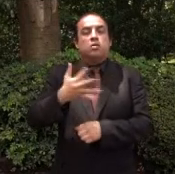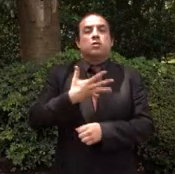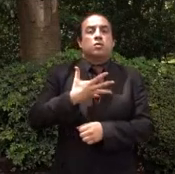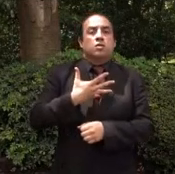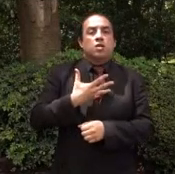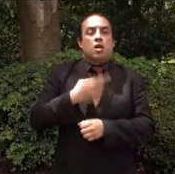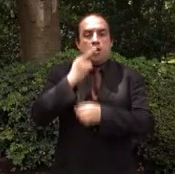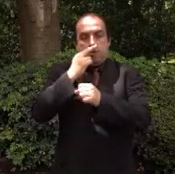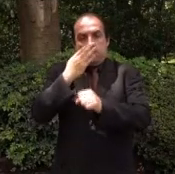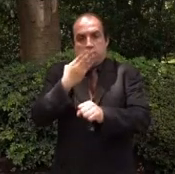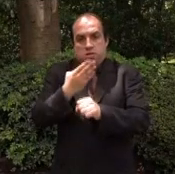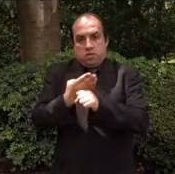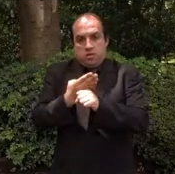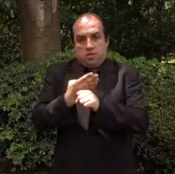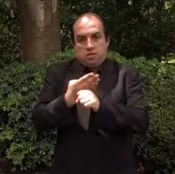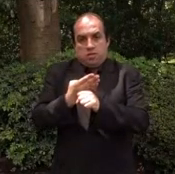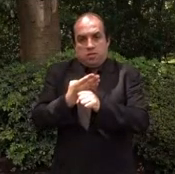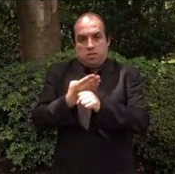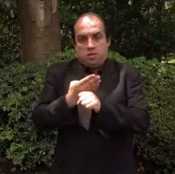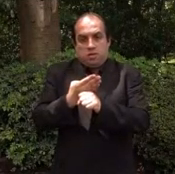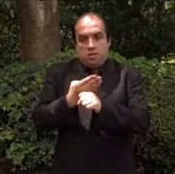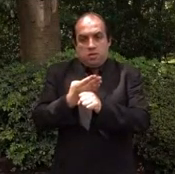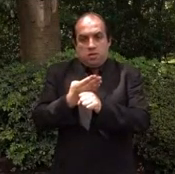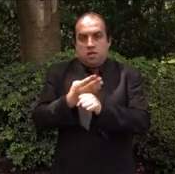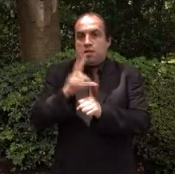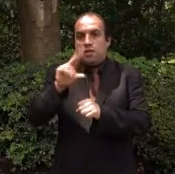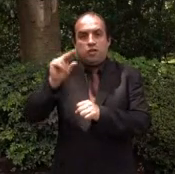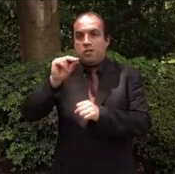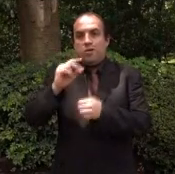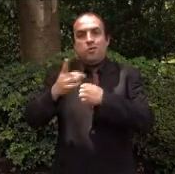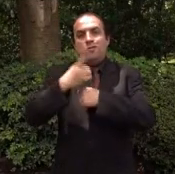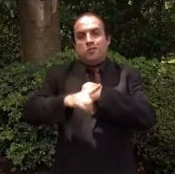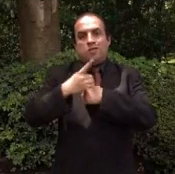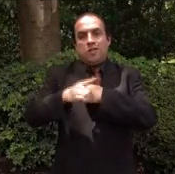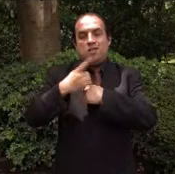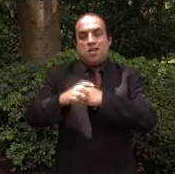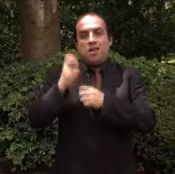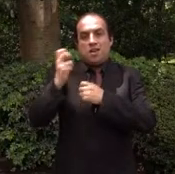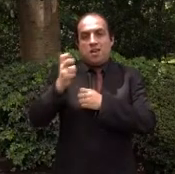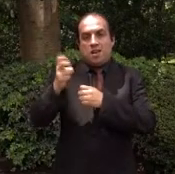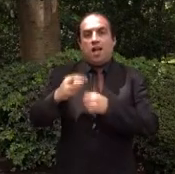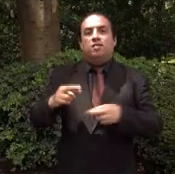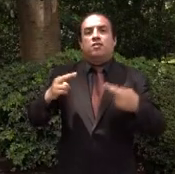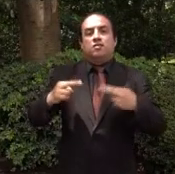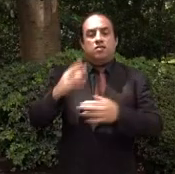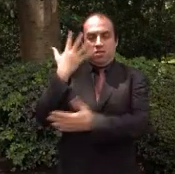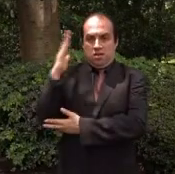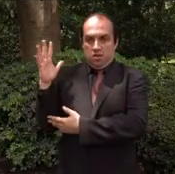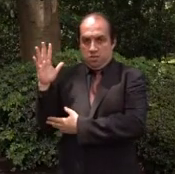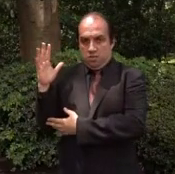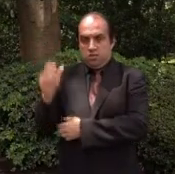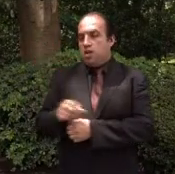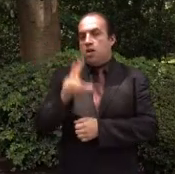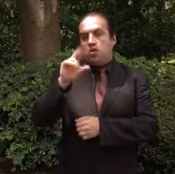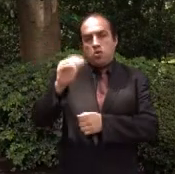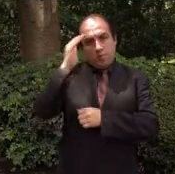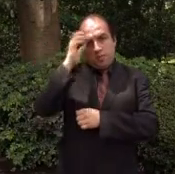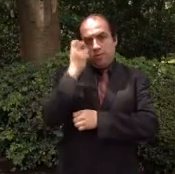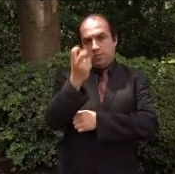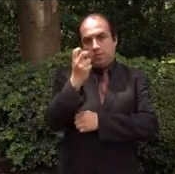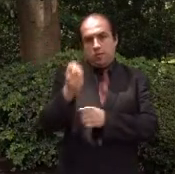de dañar justamente este patrimonio vivo. En ningún momento se está contemplando esta